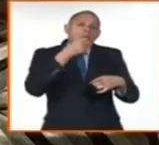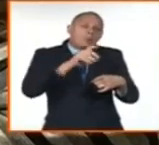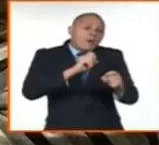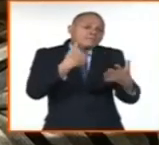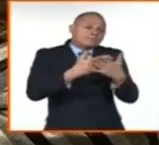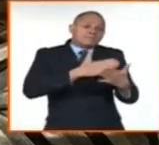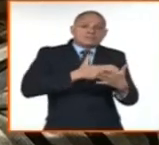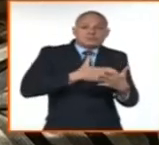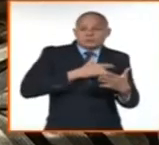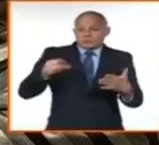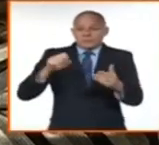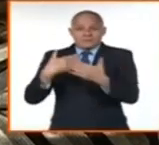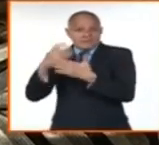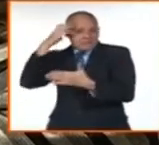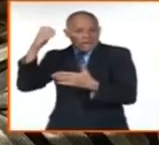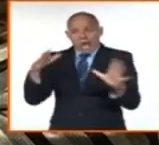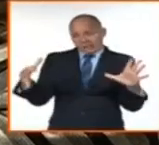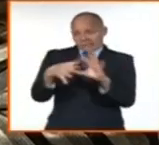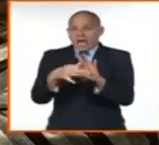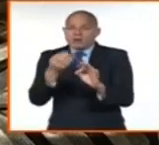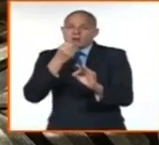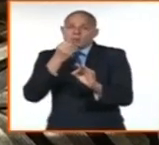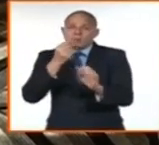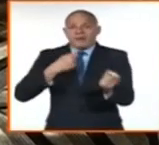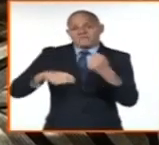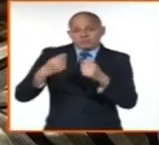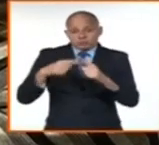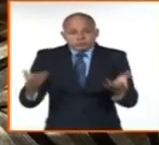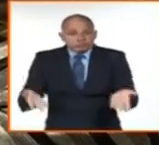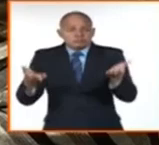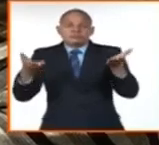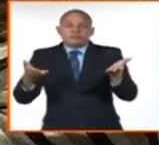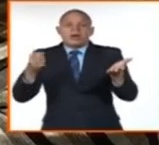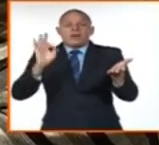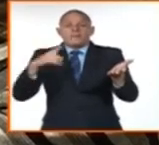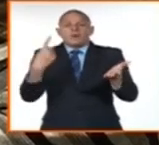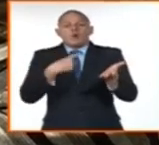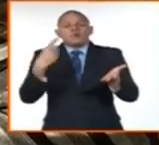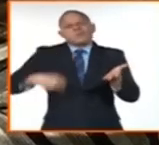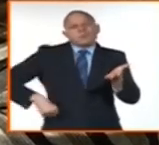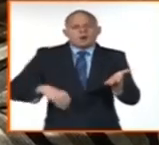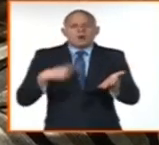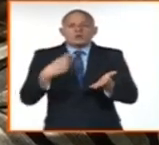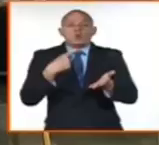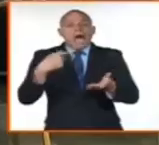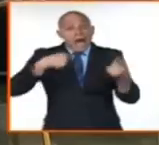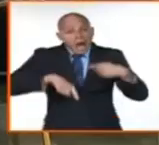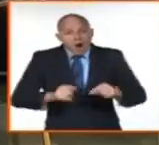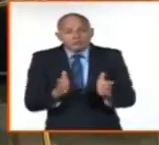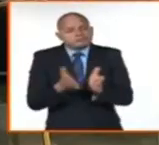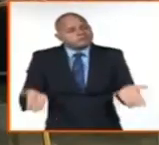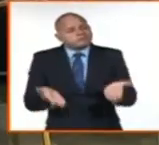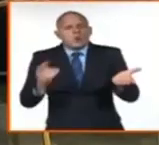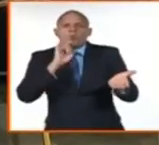actores económicos, la sinergia, estamos apostando mucho al desarrollo territorial, al desarrollo local,